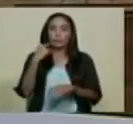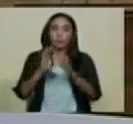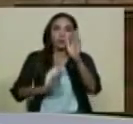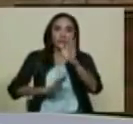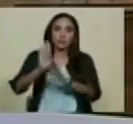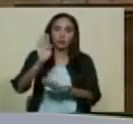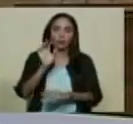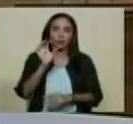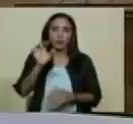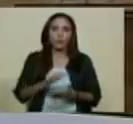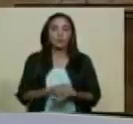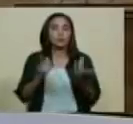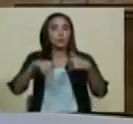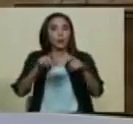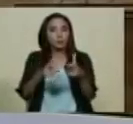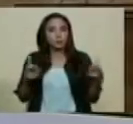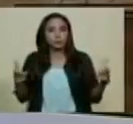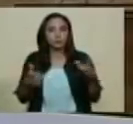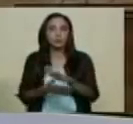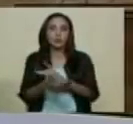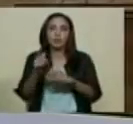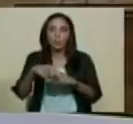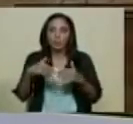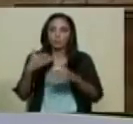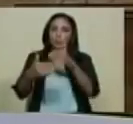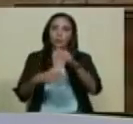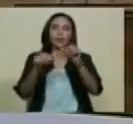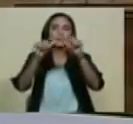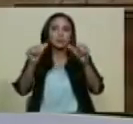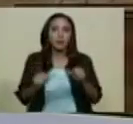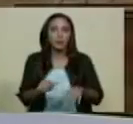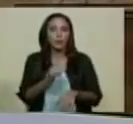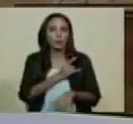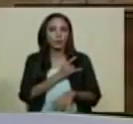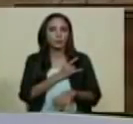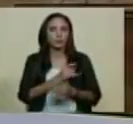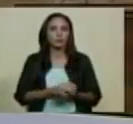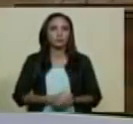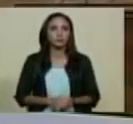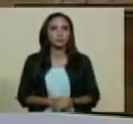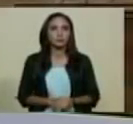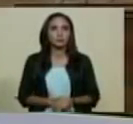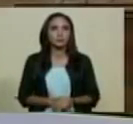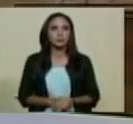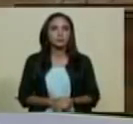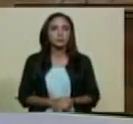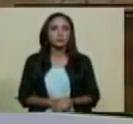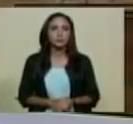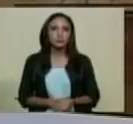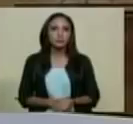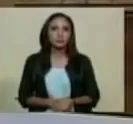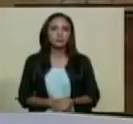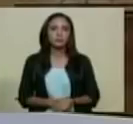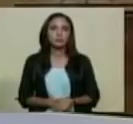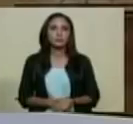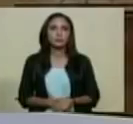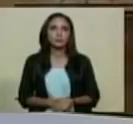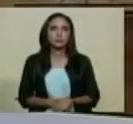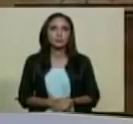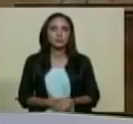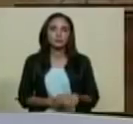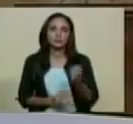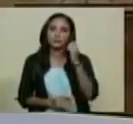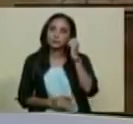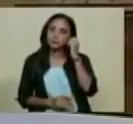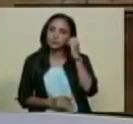crecimiento, expansión y consolidación del sistema universitario, el sistema educativo universitario de Venezuela. Por